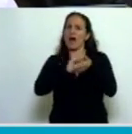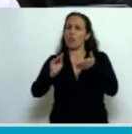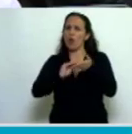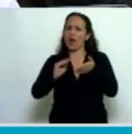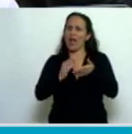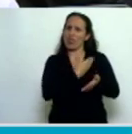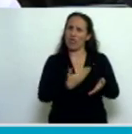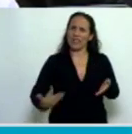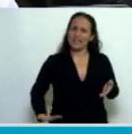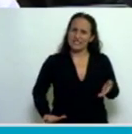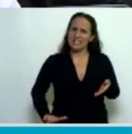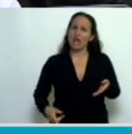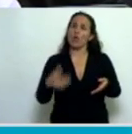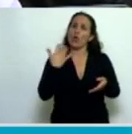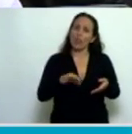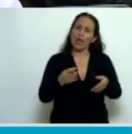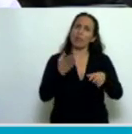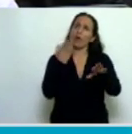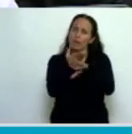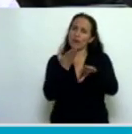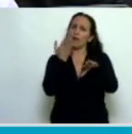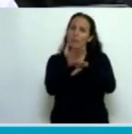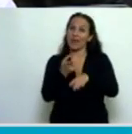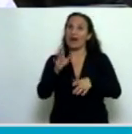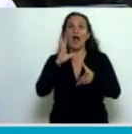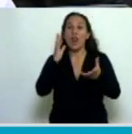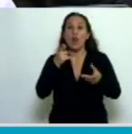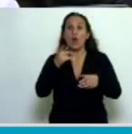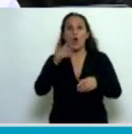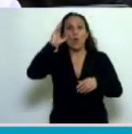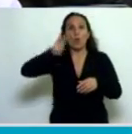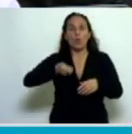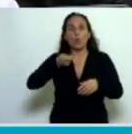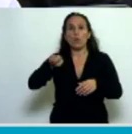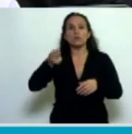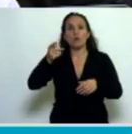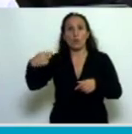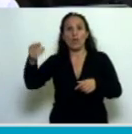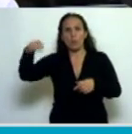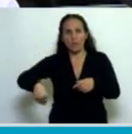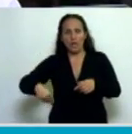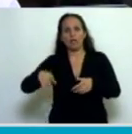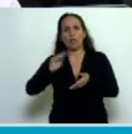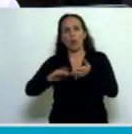Estado no tengan que seguir apelando las sentencias en contra de los jubilados. Este es el verdadero